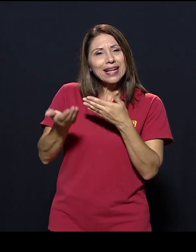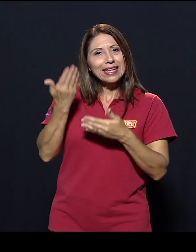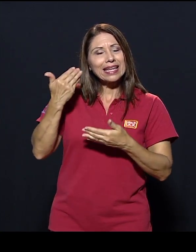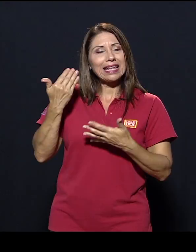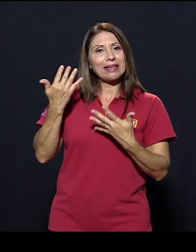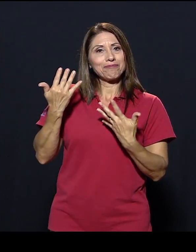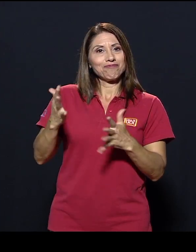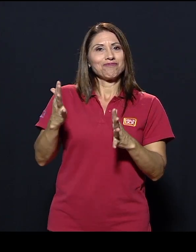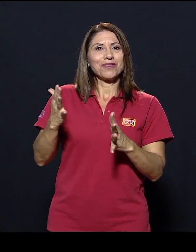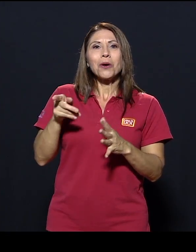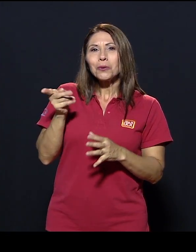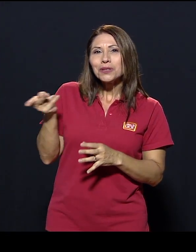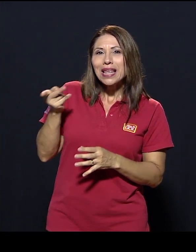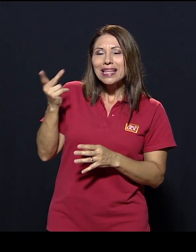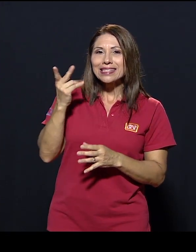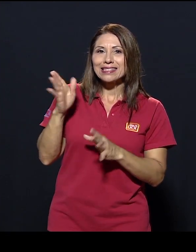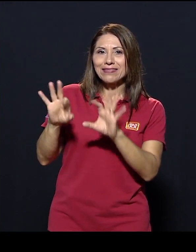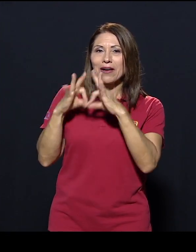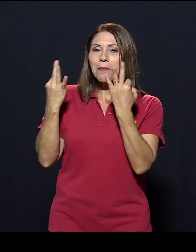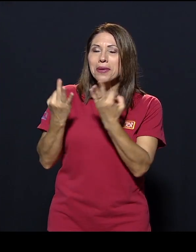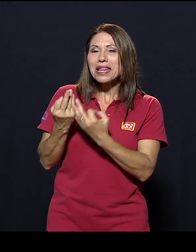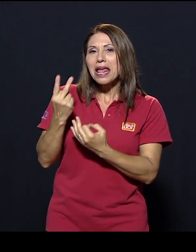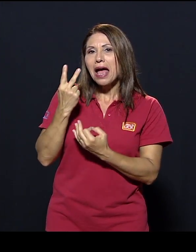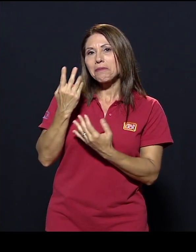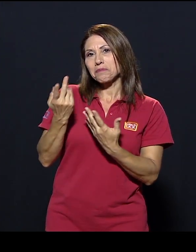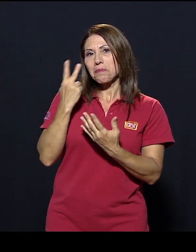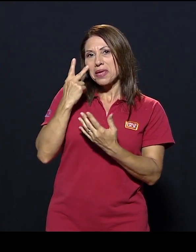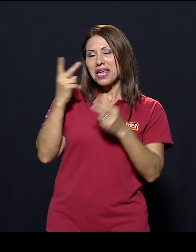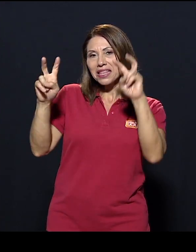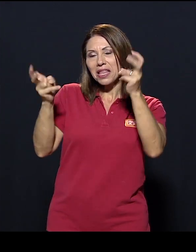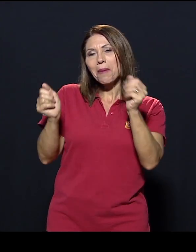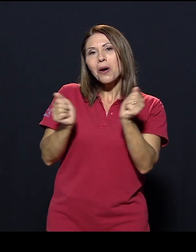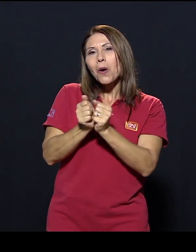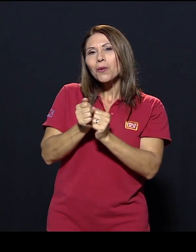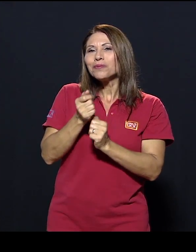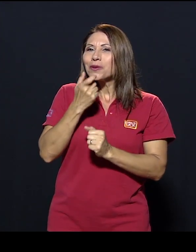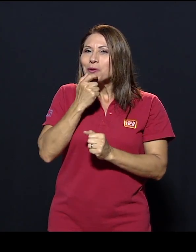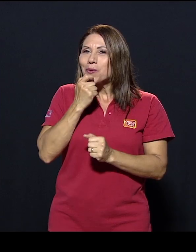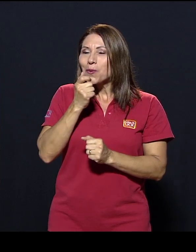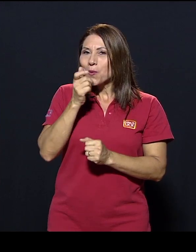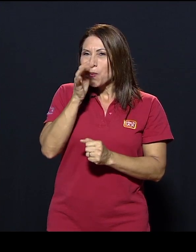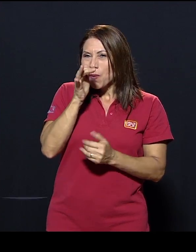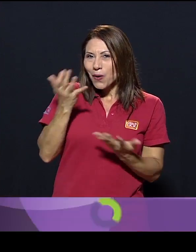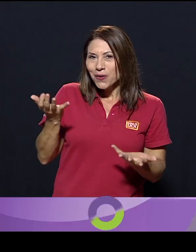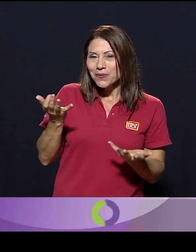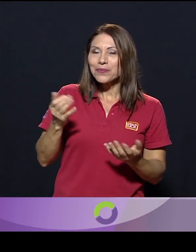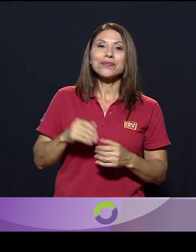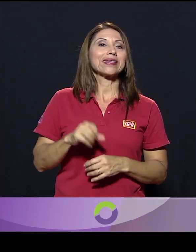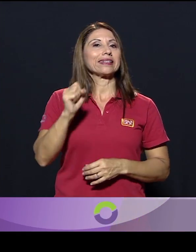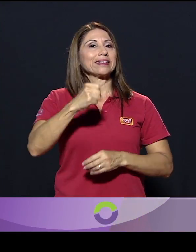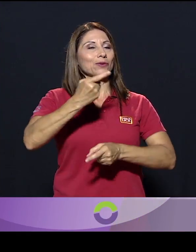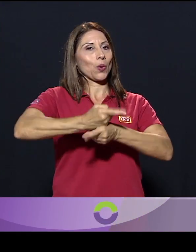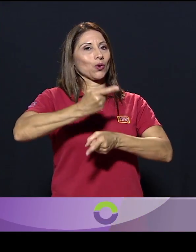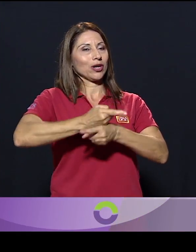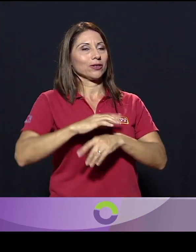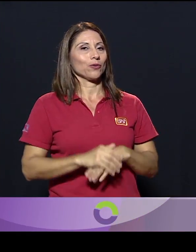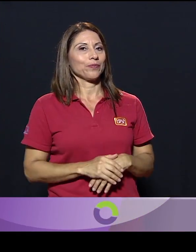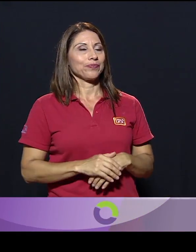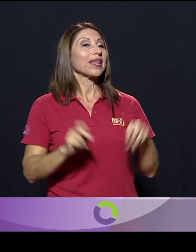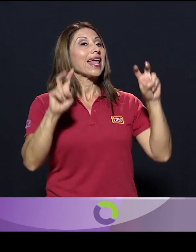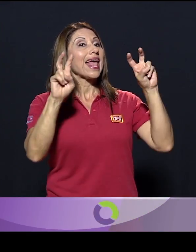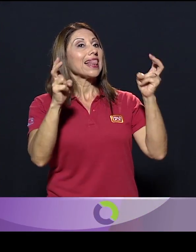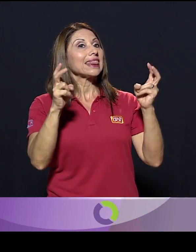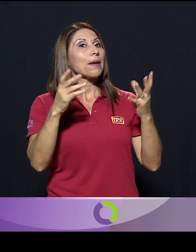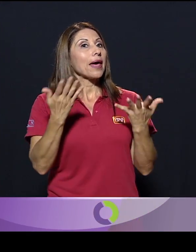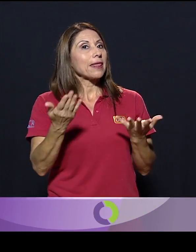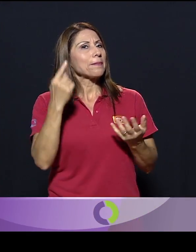con bastante humor, digamos, en tu familia, nos contabas. Sí, es correcto. El